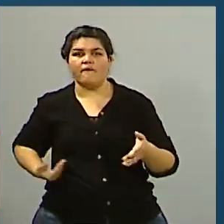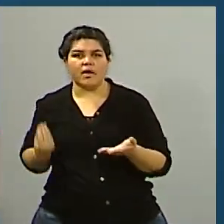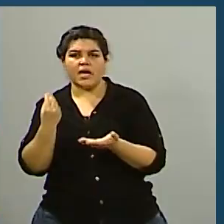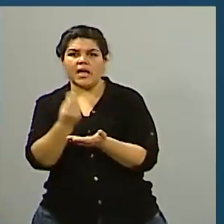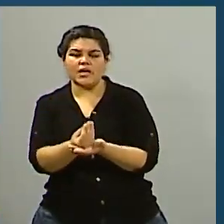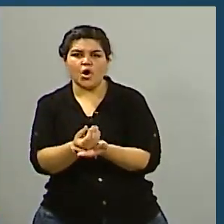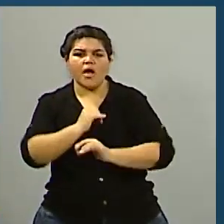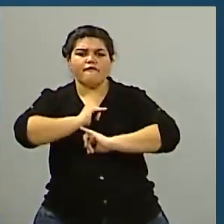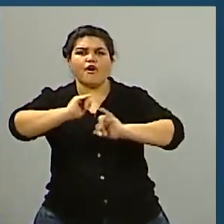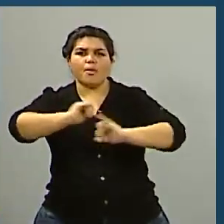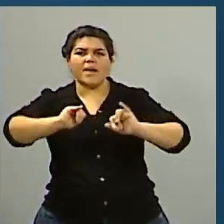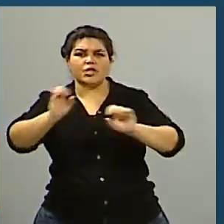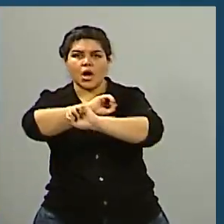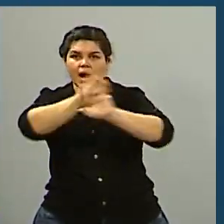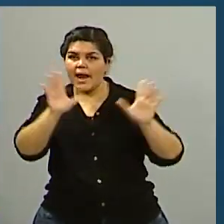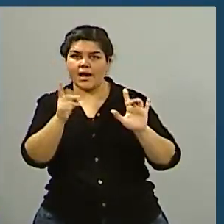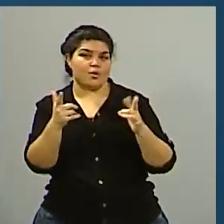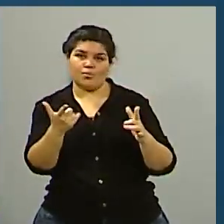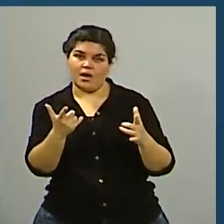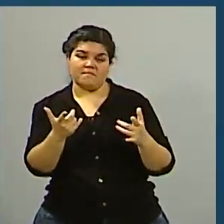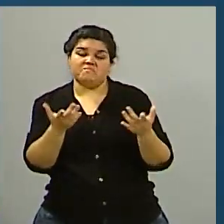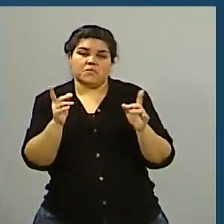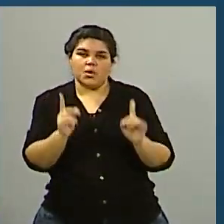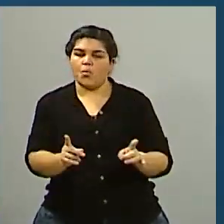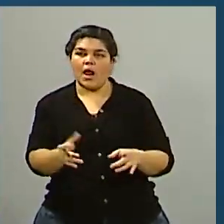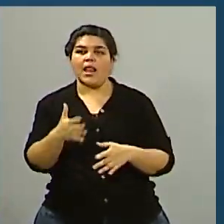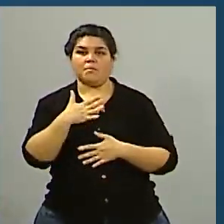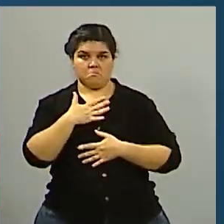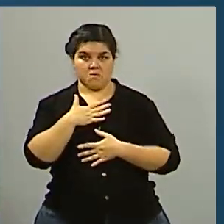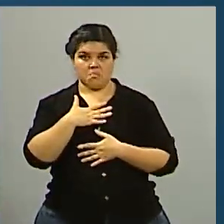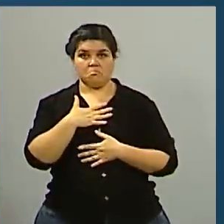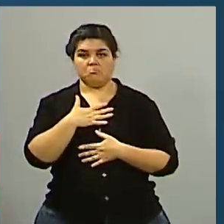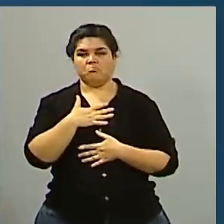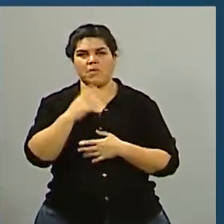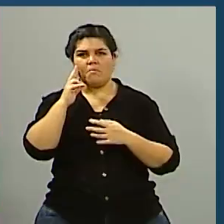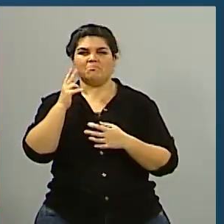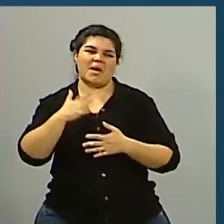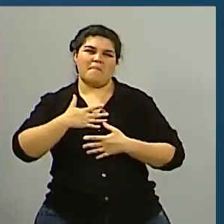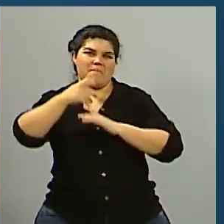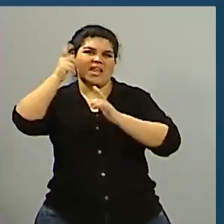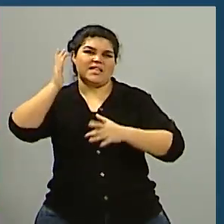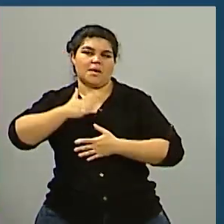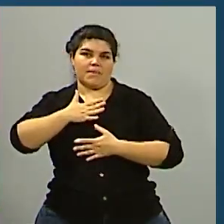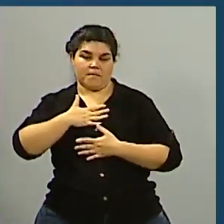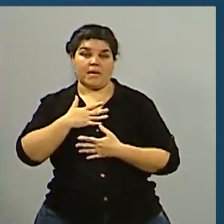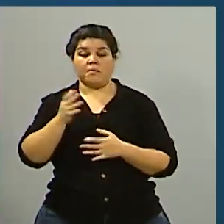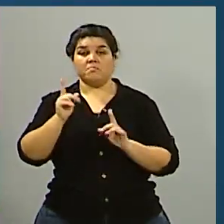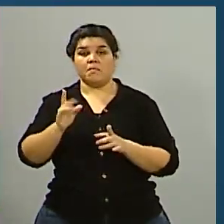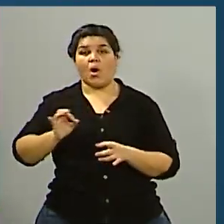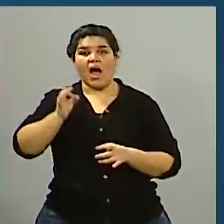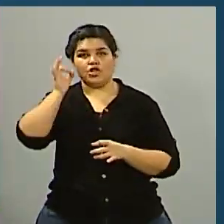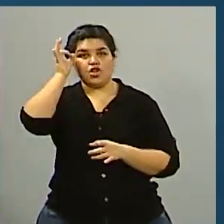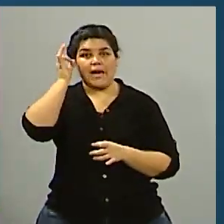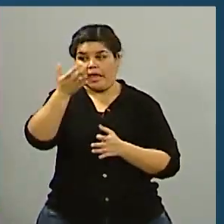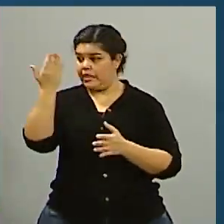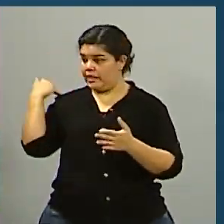años, personalmente, y es feo la autorreferencia, ¿no es cierto?, es incómoda, pero lo he vivido de cerca en los últimos 30 años, paritando 4 convenios colectivos